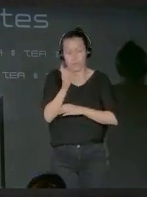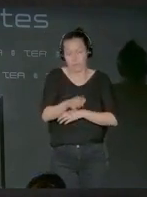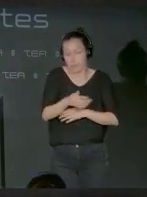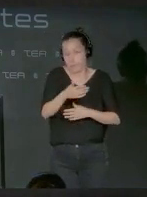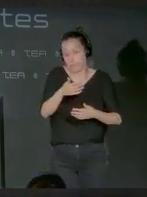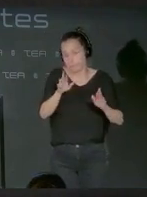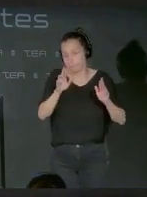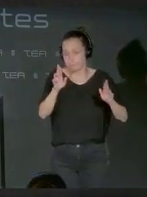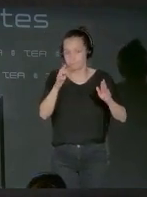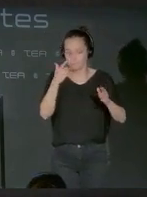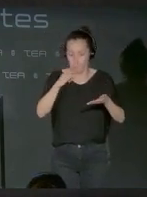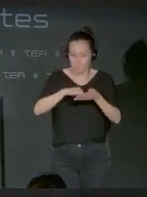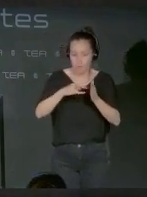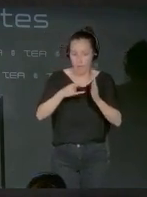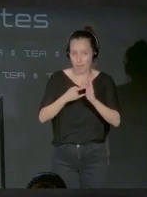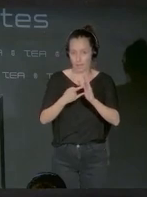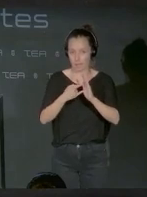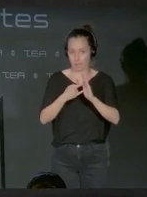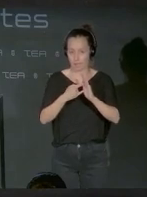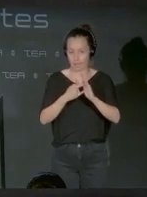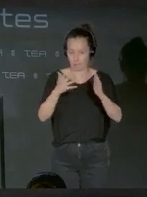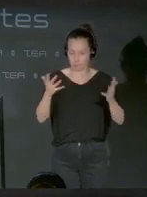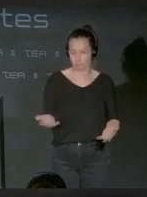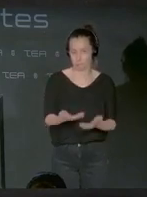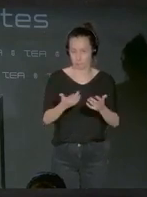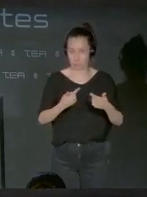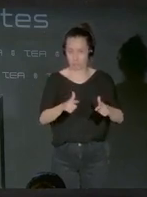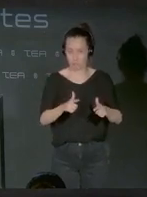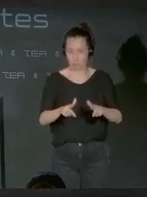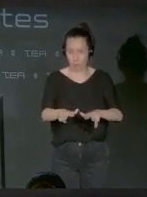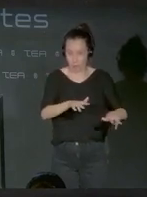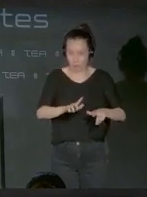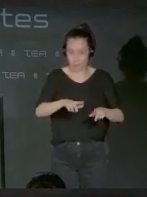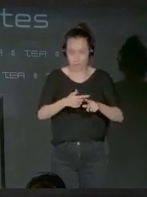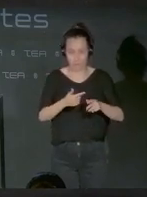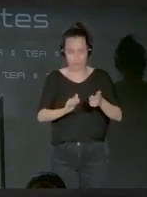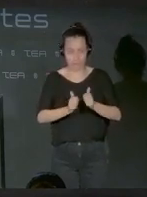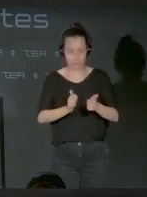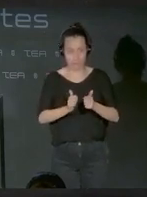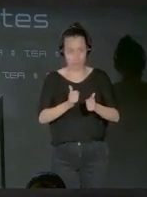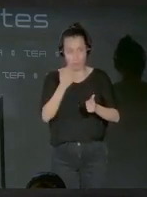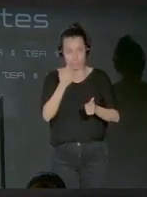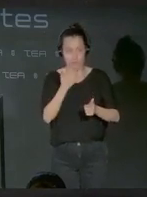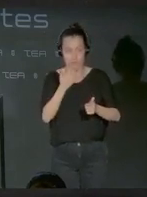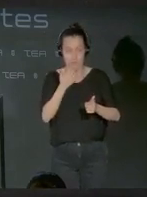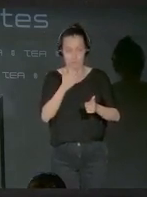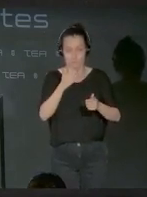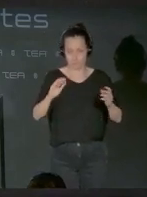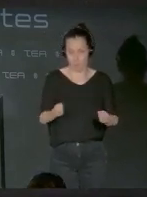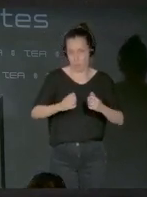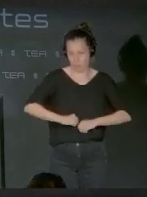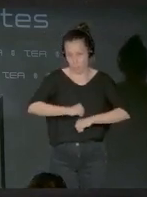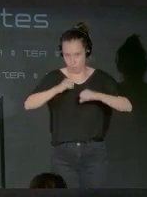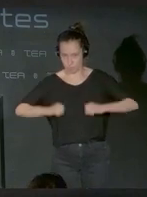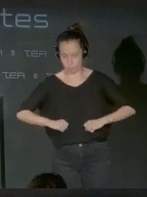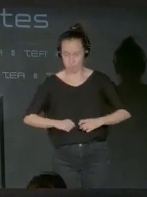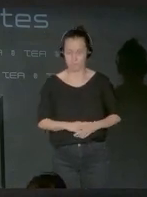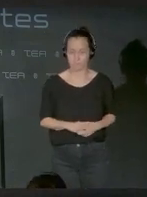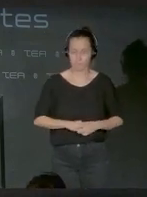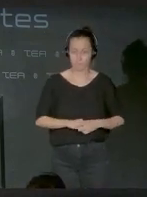de los planes de impulso del sector audiovisual y del videojuego no en vano el sector genera en España